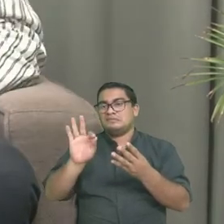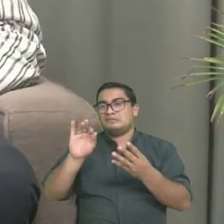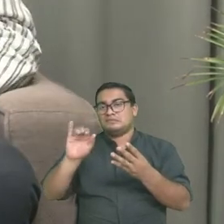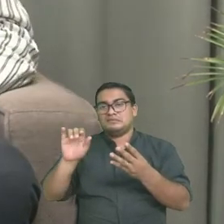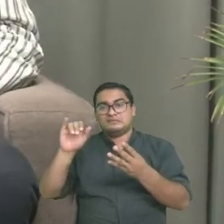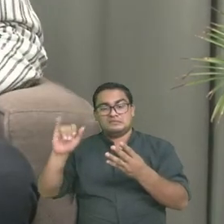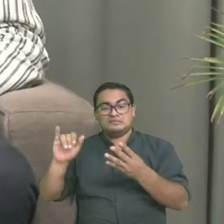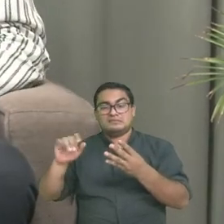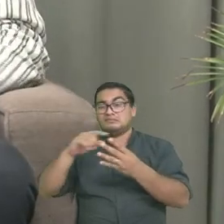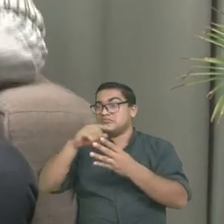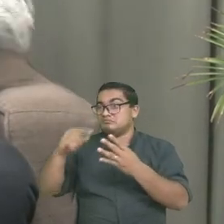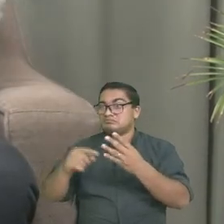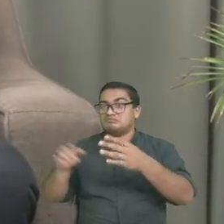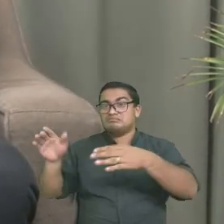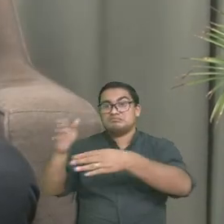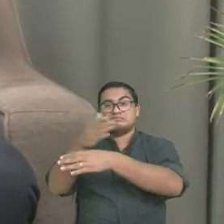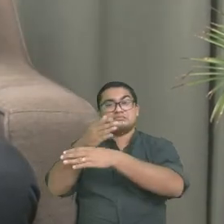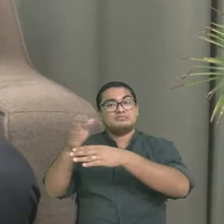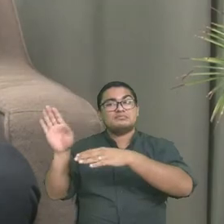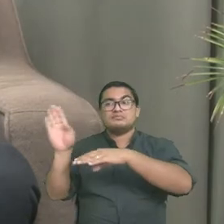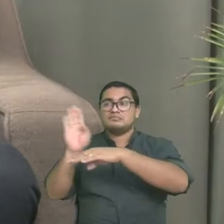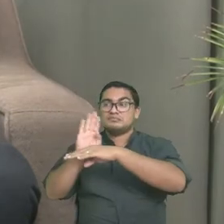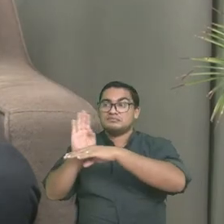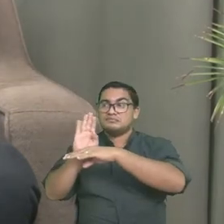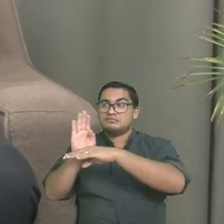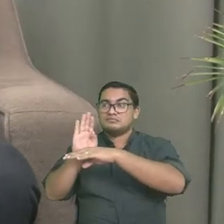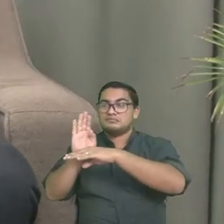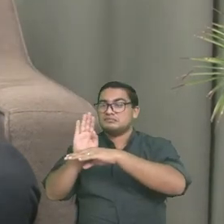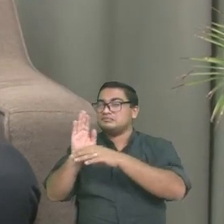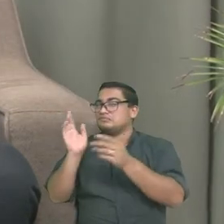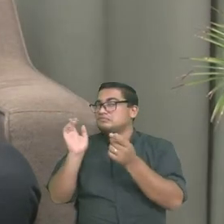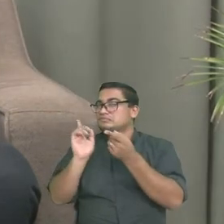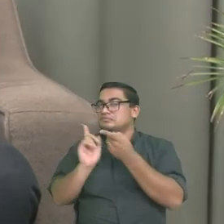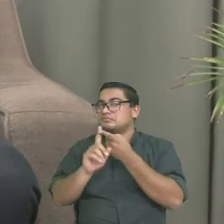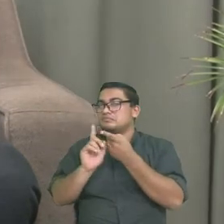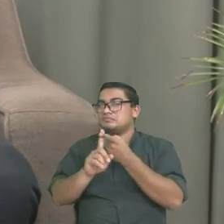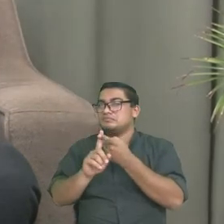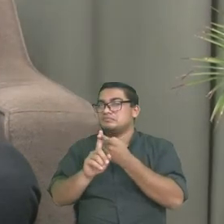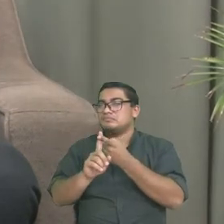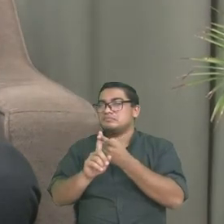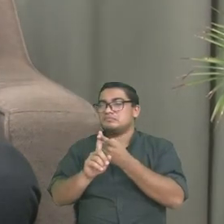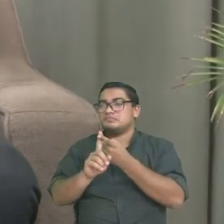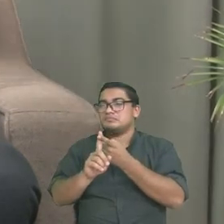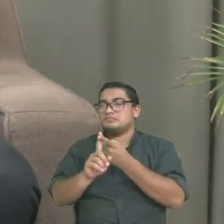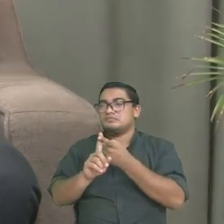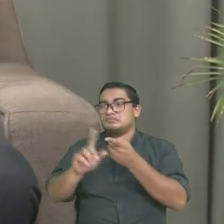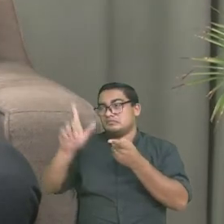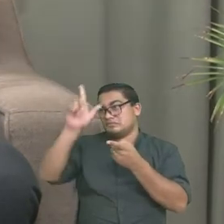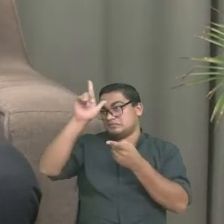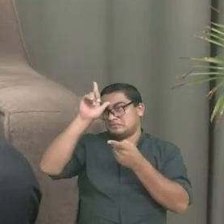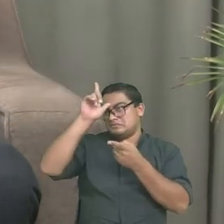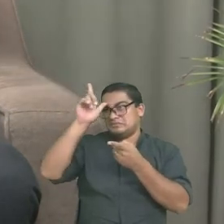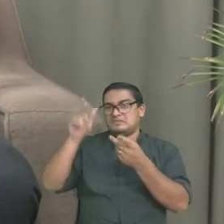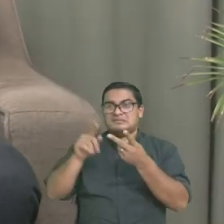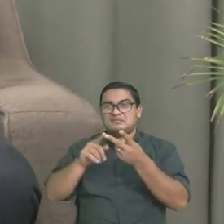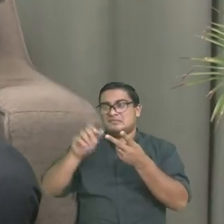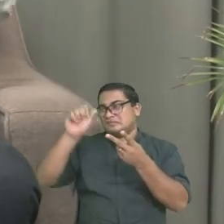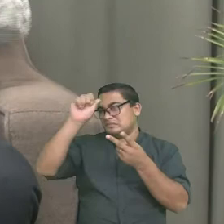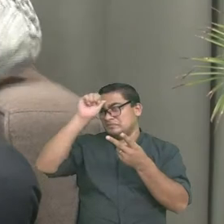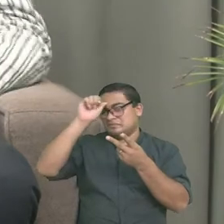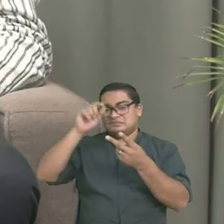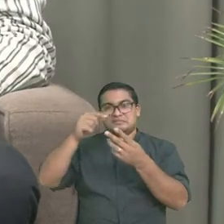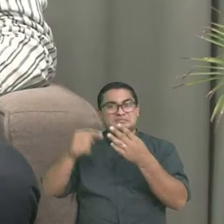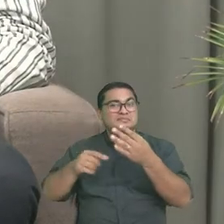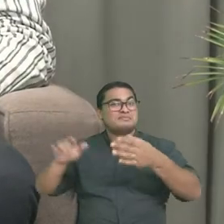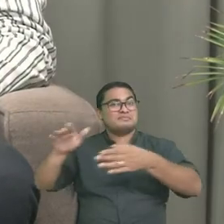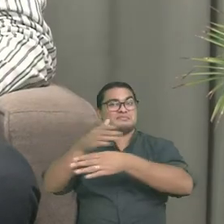ellos, y el Banco este de Cooperación de Alemania, de la India, todos esos